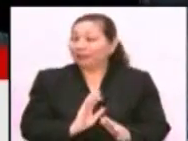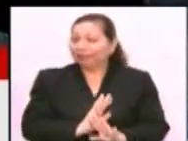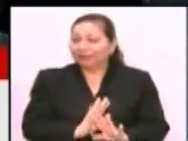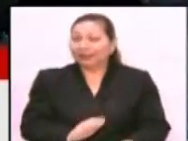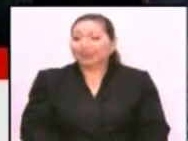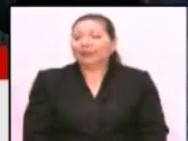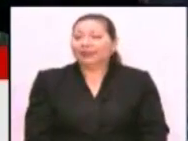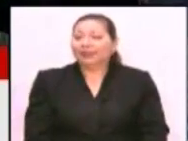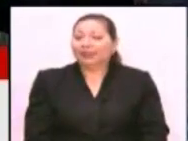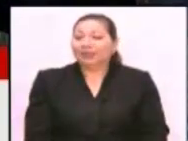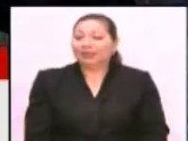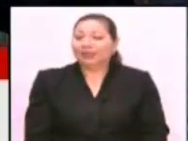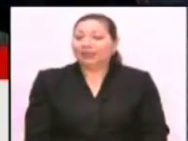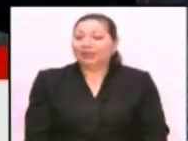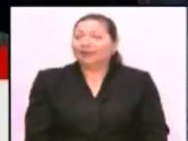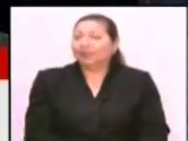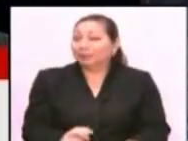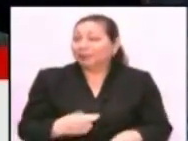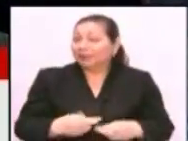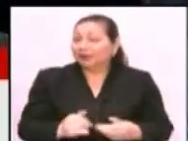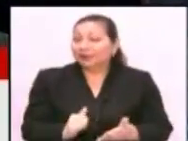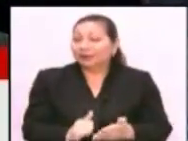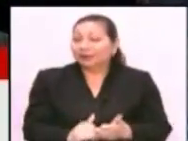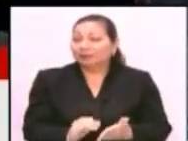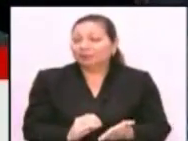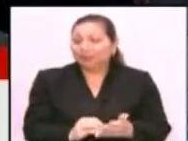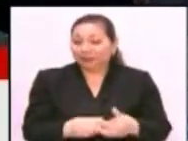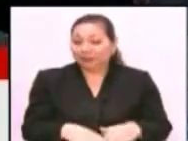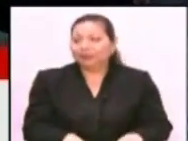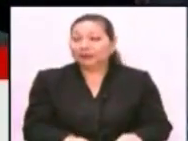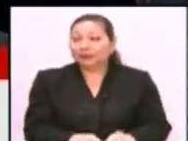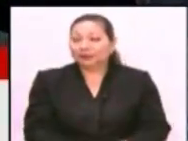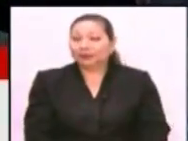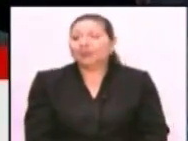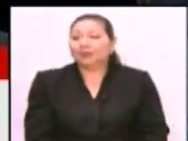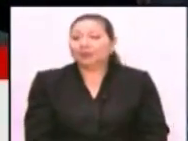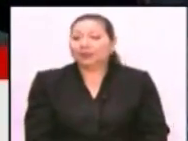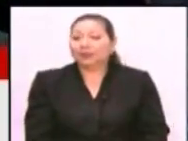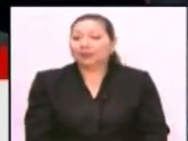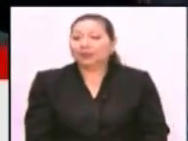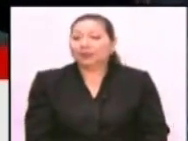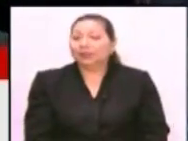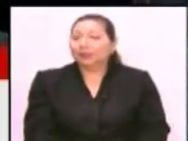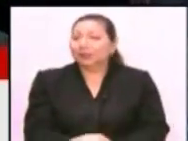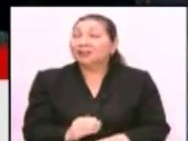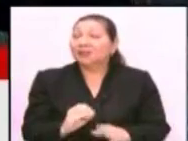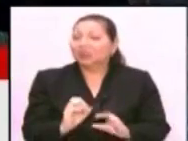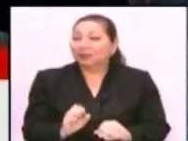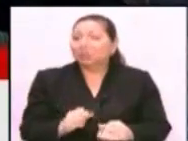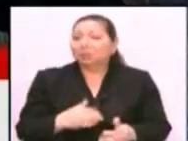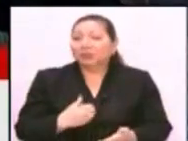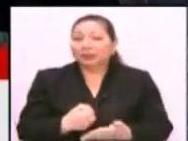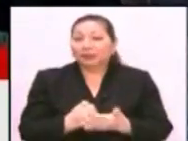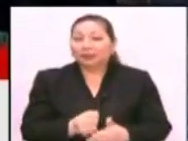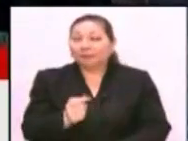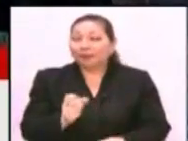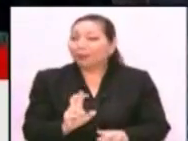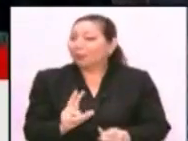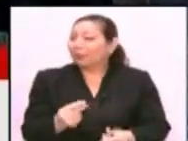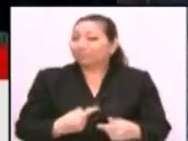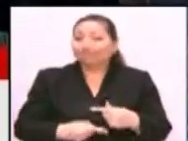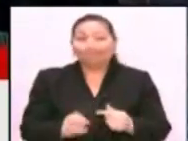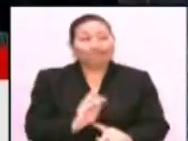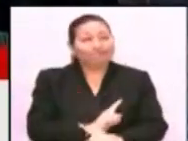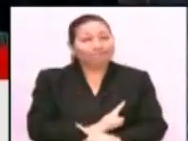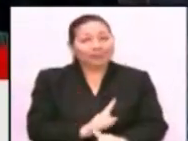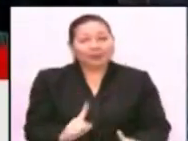Entonces, seguramente el tema productivo va a ser un factor muy importante, y por esto, digamos, de alguna forma sí se va a ayudar a que las personas no